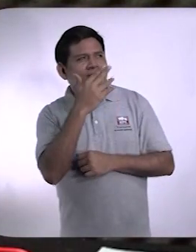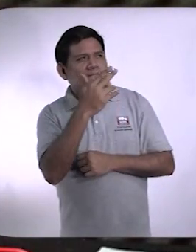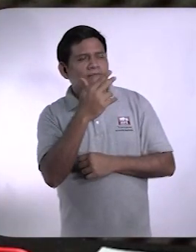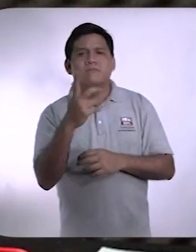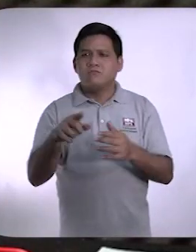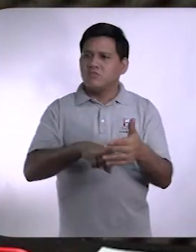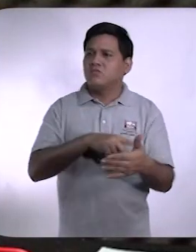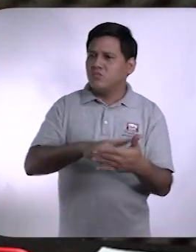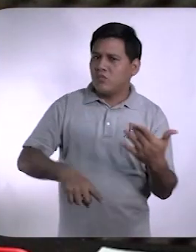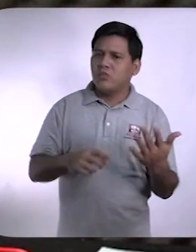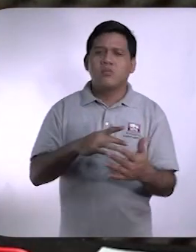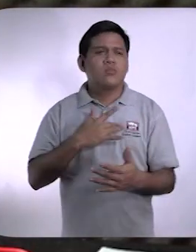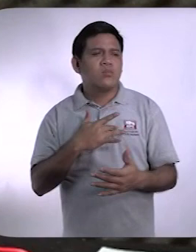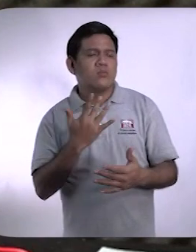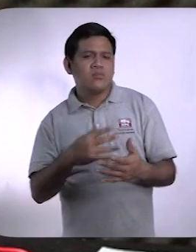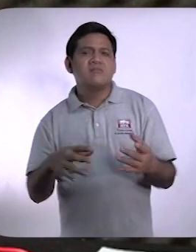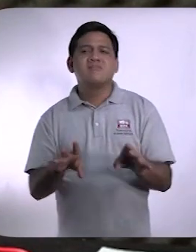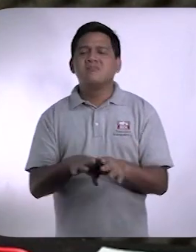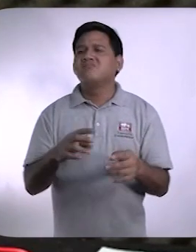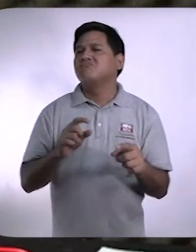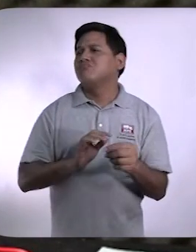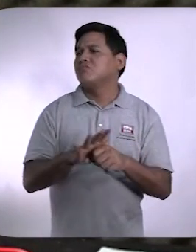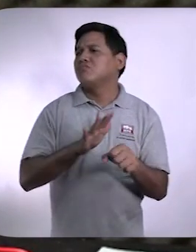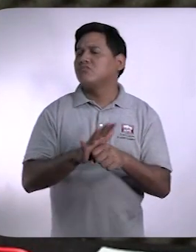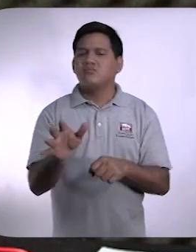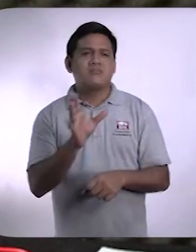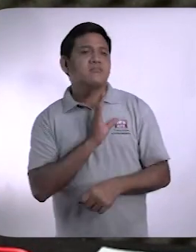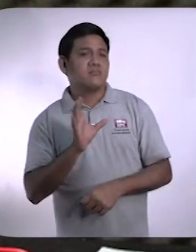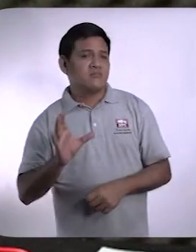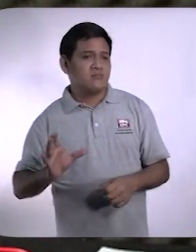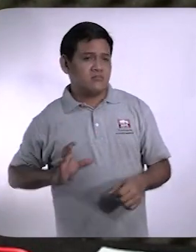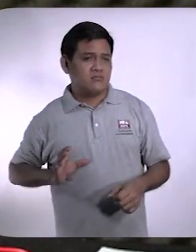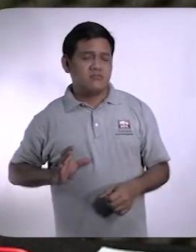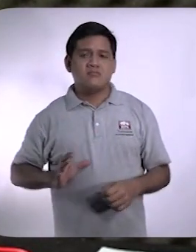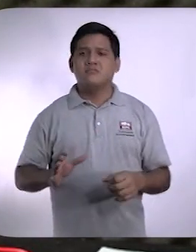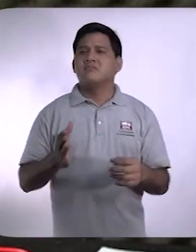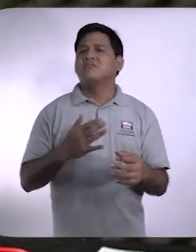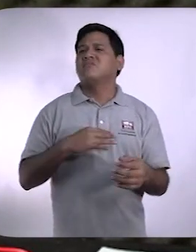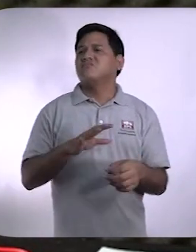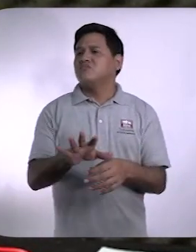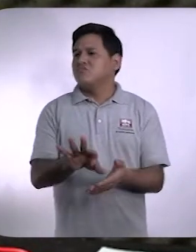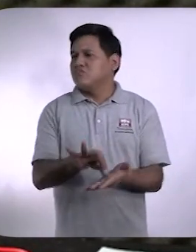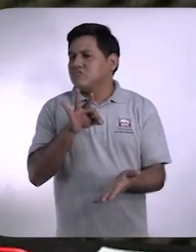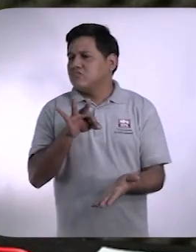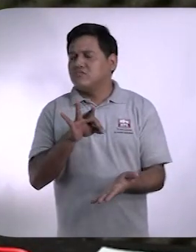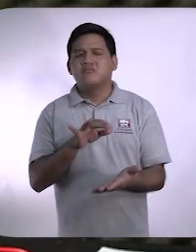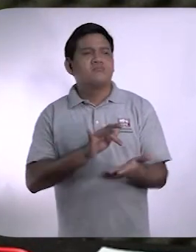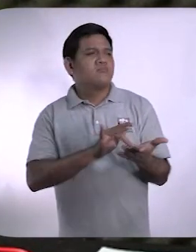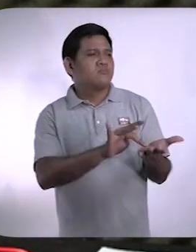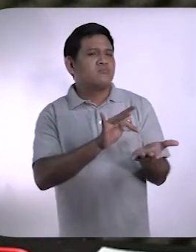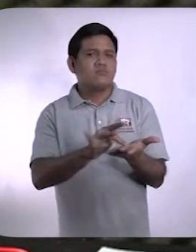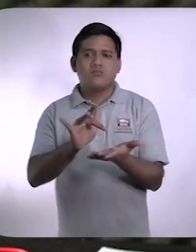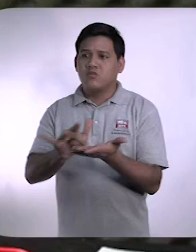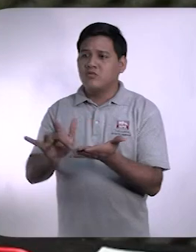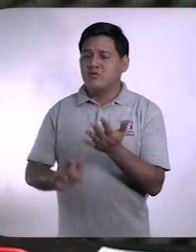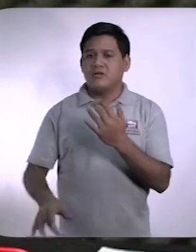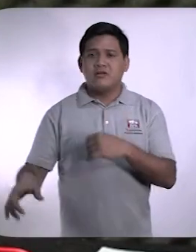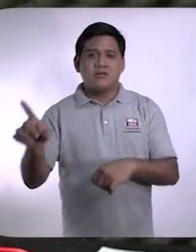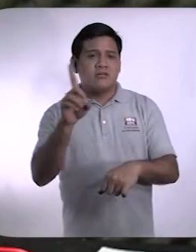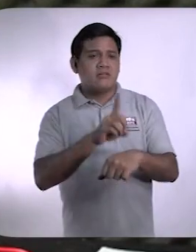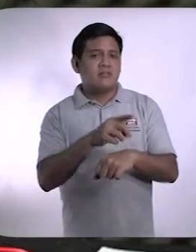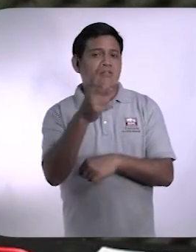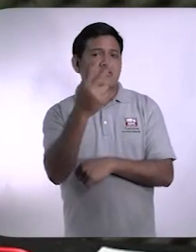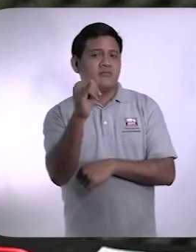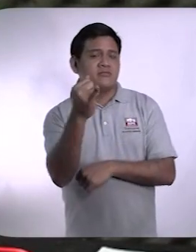su voto y a qué candidatura van a apoyar el día que acudan el 2 de junio, el domingo 2 de